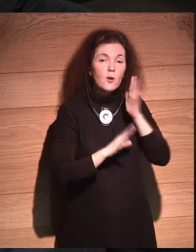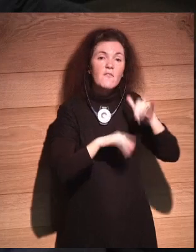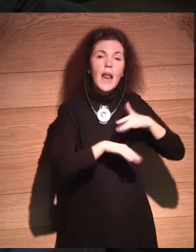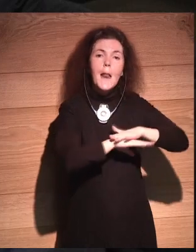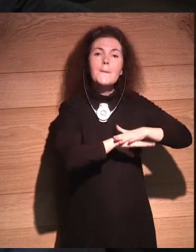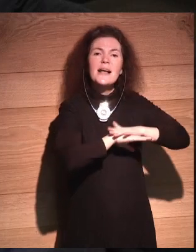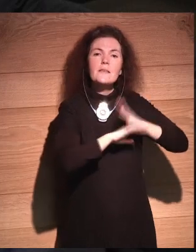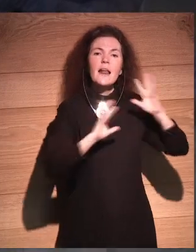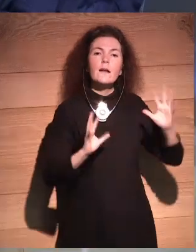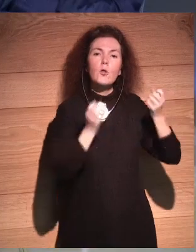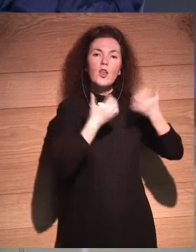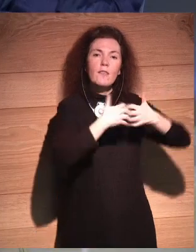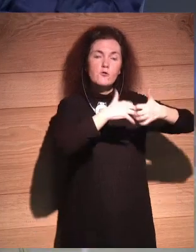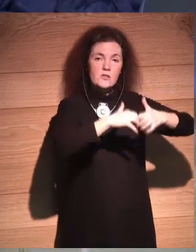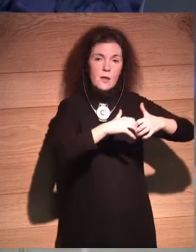este momento?